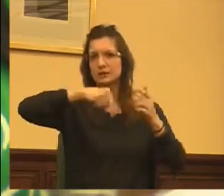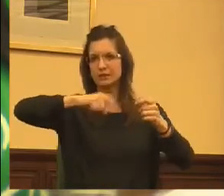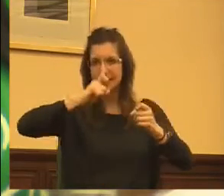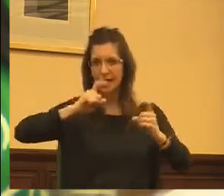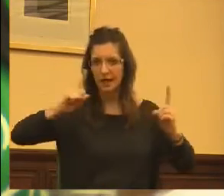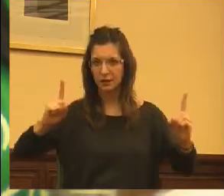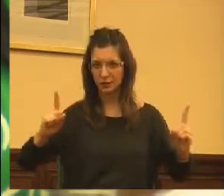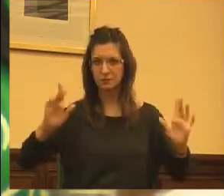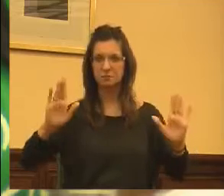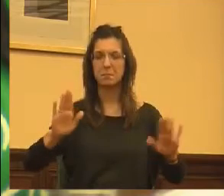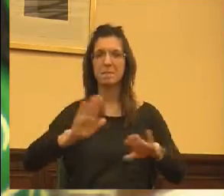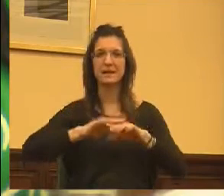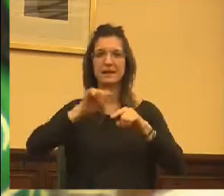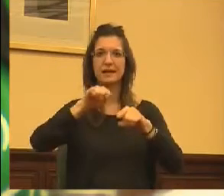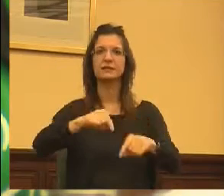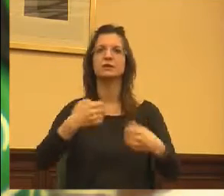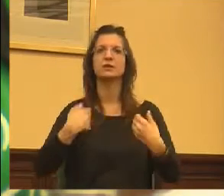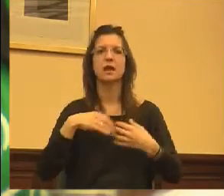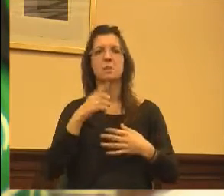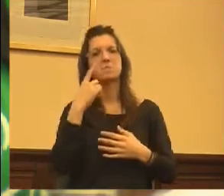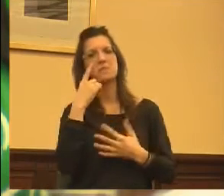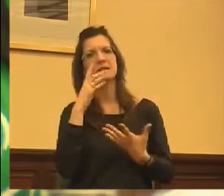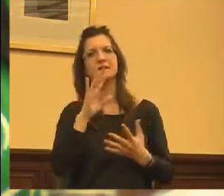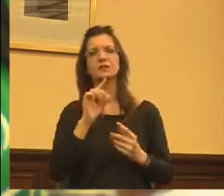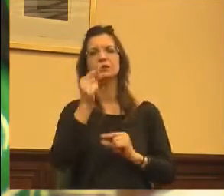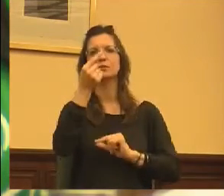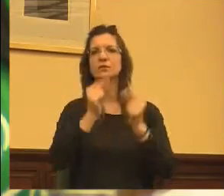año. Para ello se ha previsto